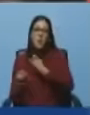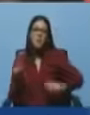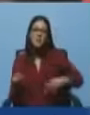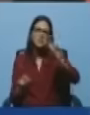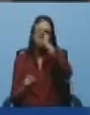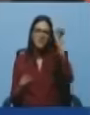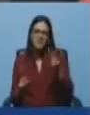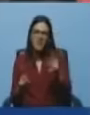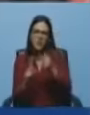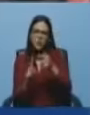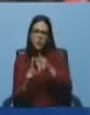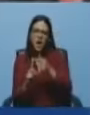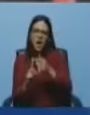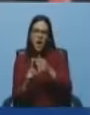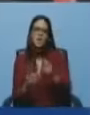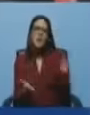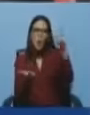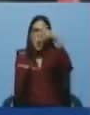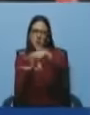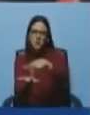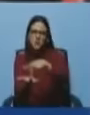Venezuela asiste